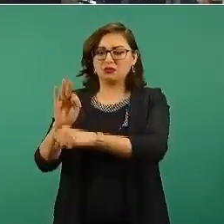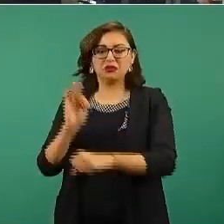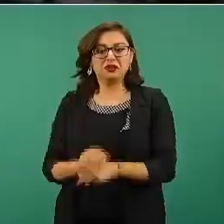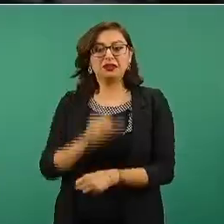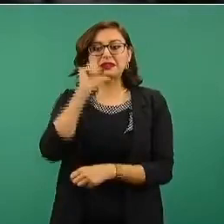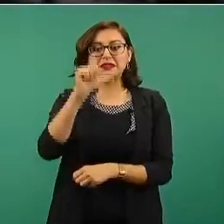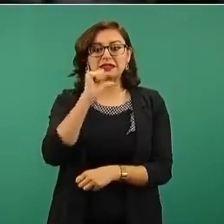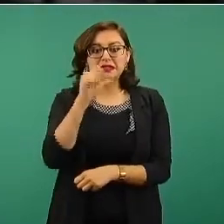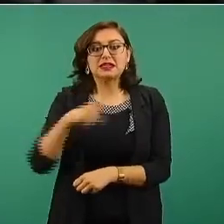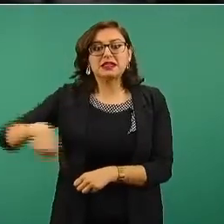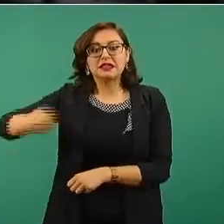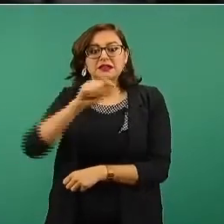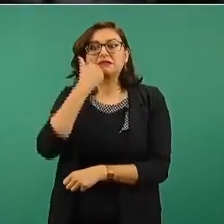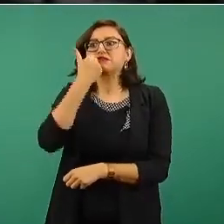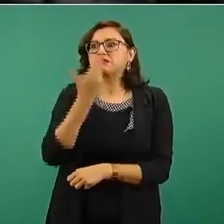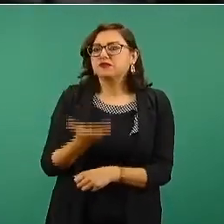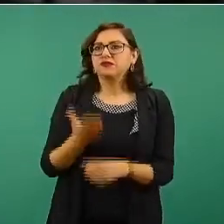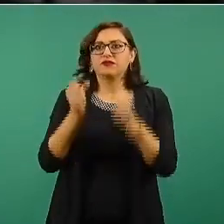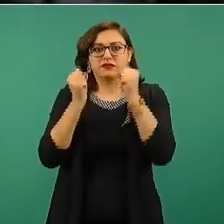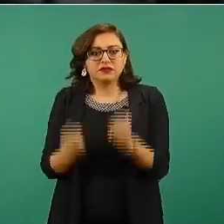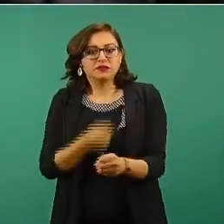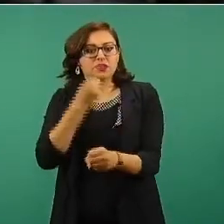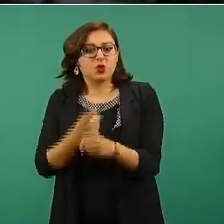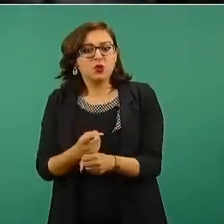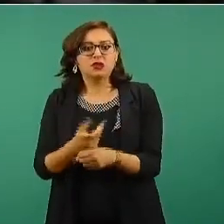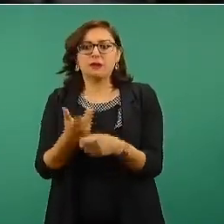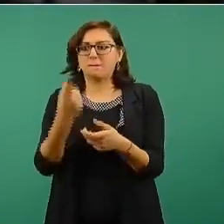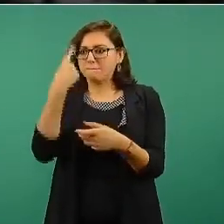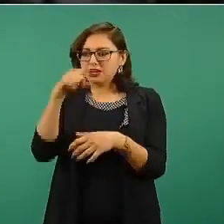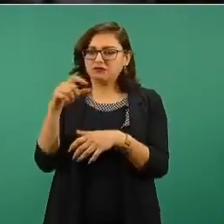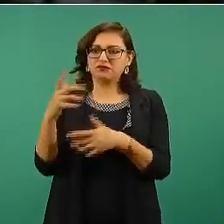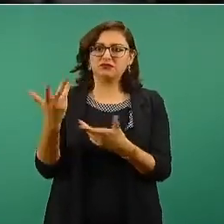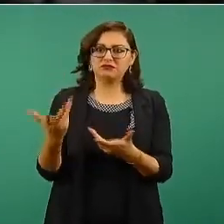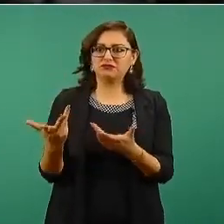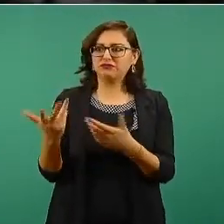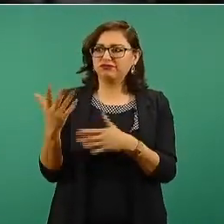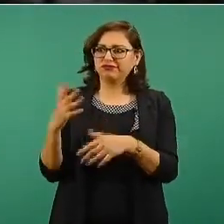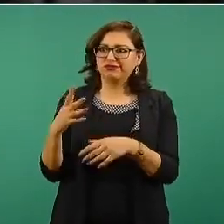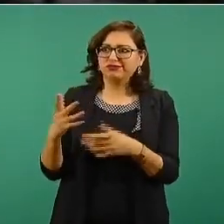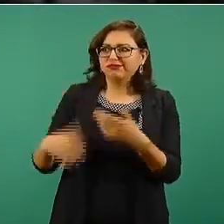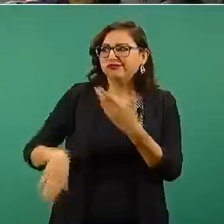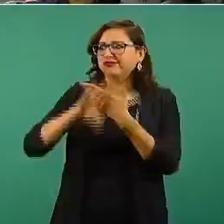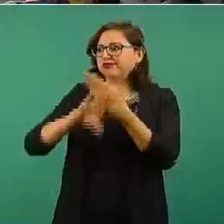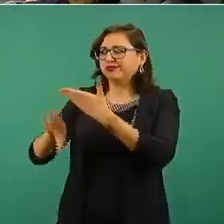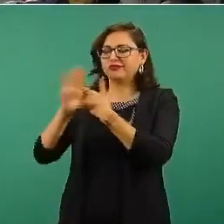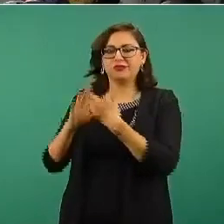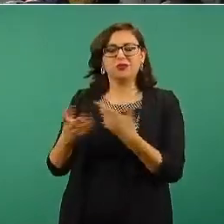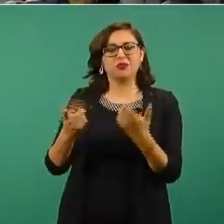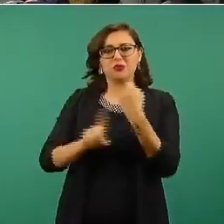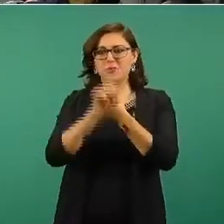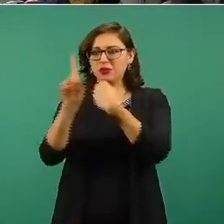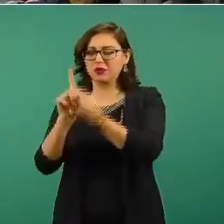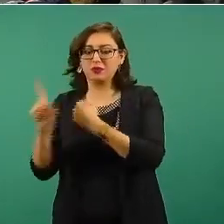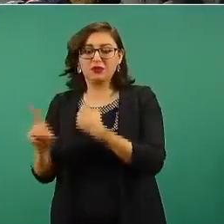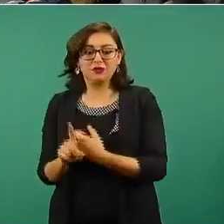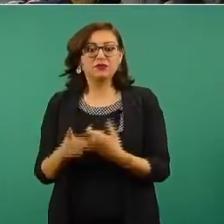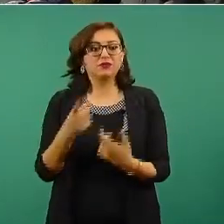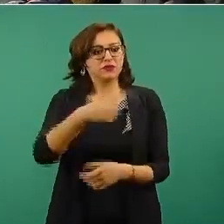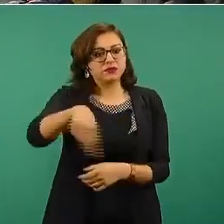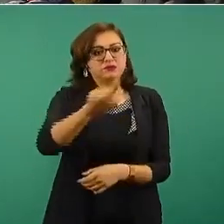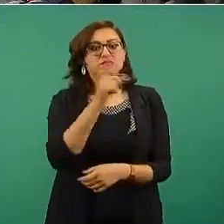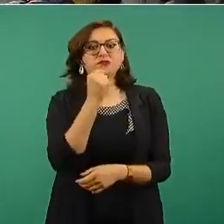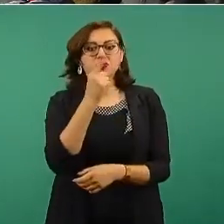están tratando de pues protestar por el acoso. Los propios policías, y yo lo escuché,